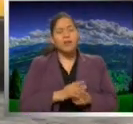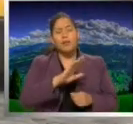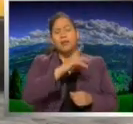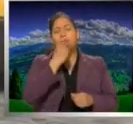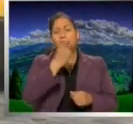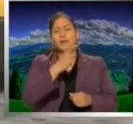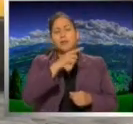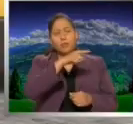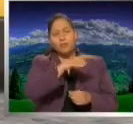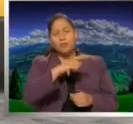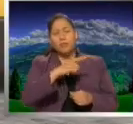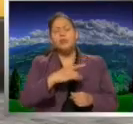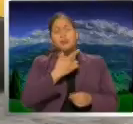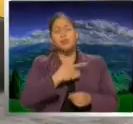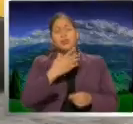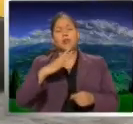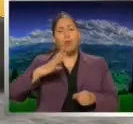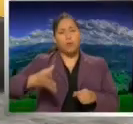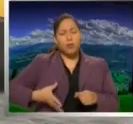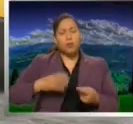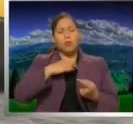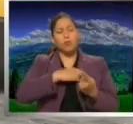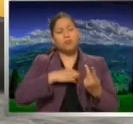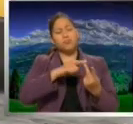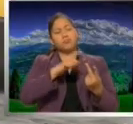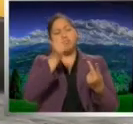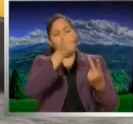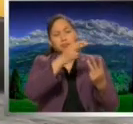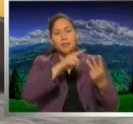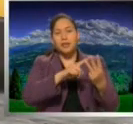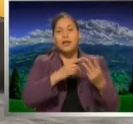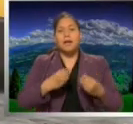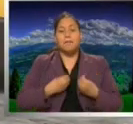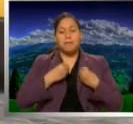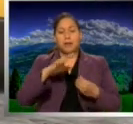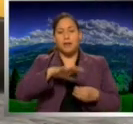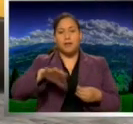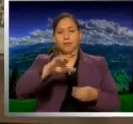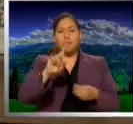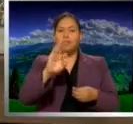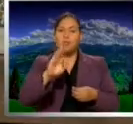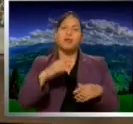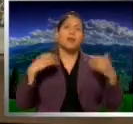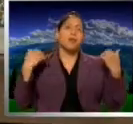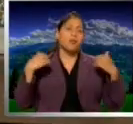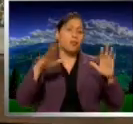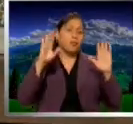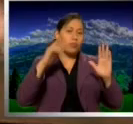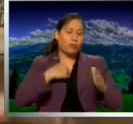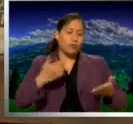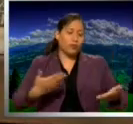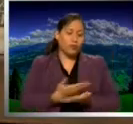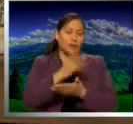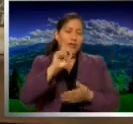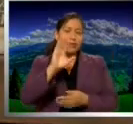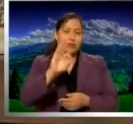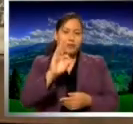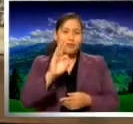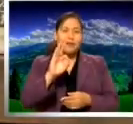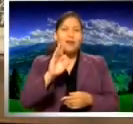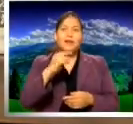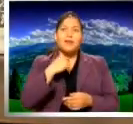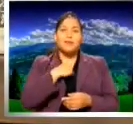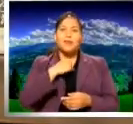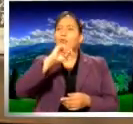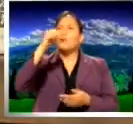tan orgullosa y contenta y privilegiada te sientes de vivir en la Ciudad de México. Uy, bueno, Juan, pues yo nací en la Ciudad de México, yo no